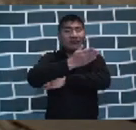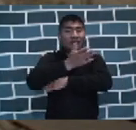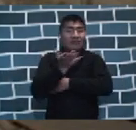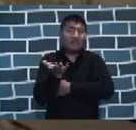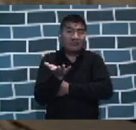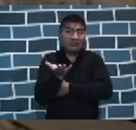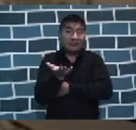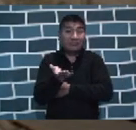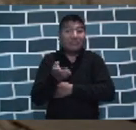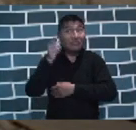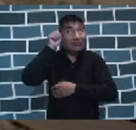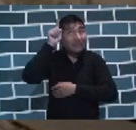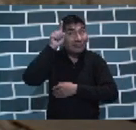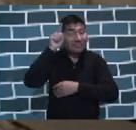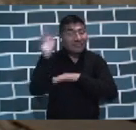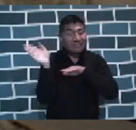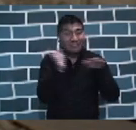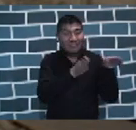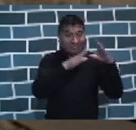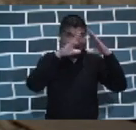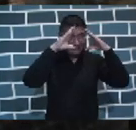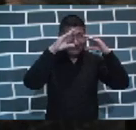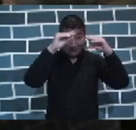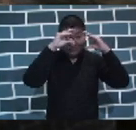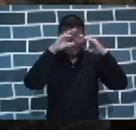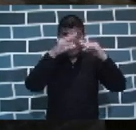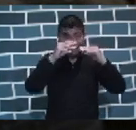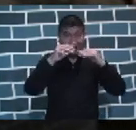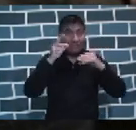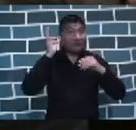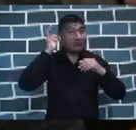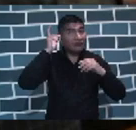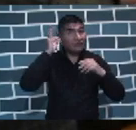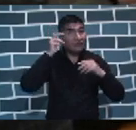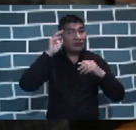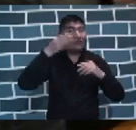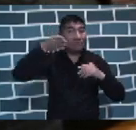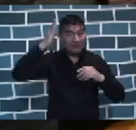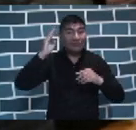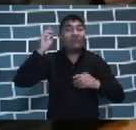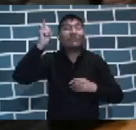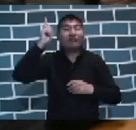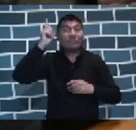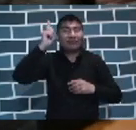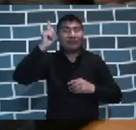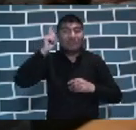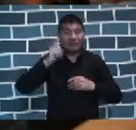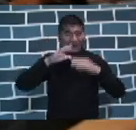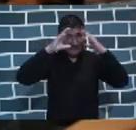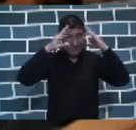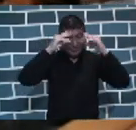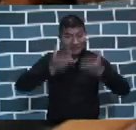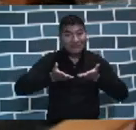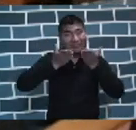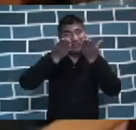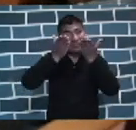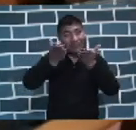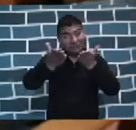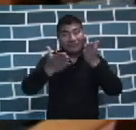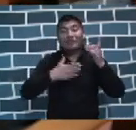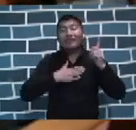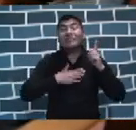nos enseña lo que ha oído de dios les enseñará de lo